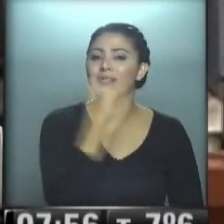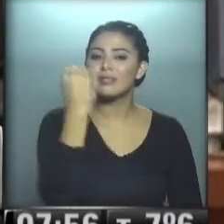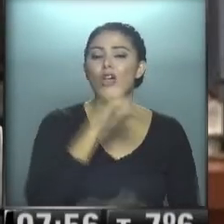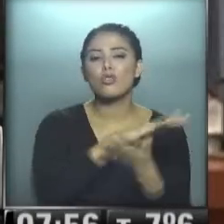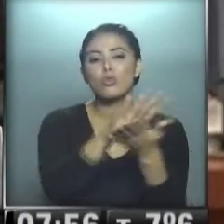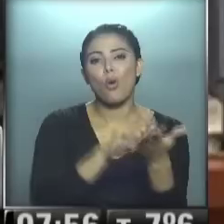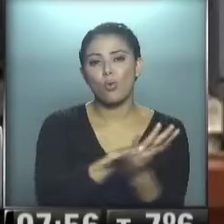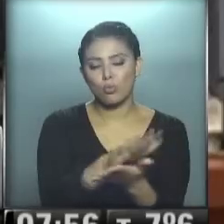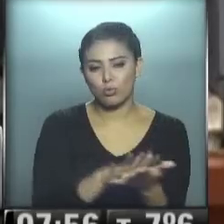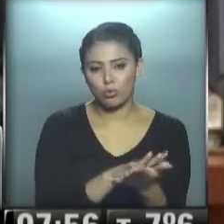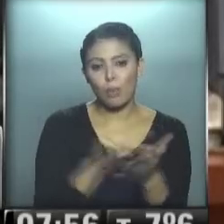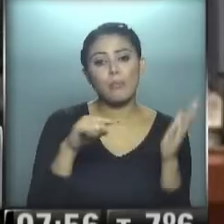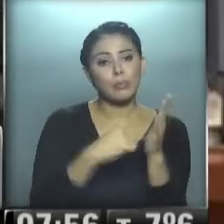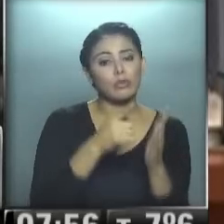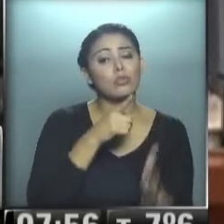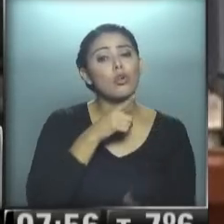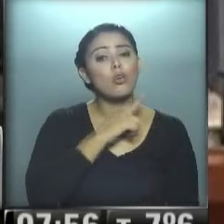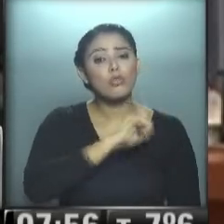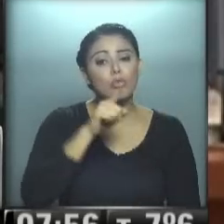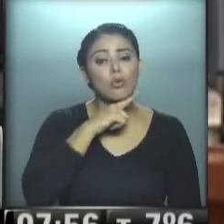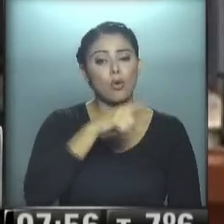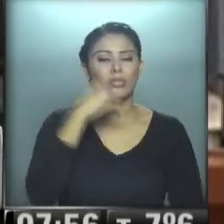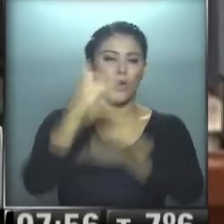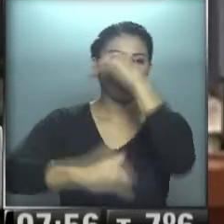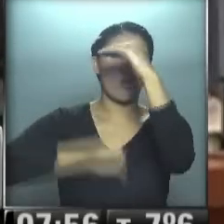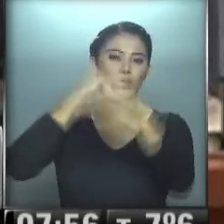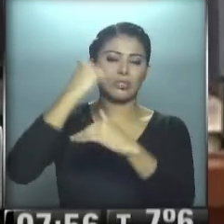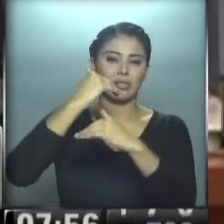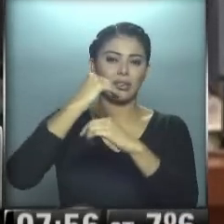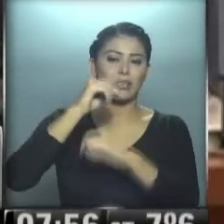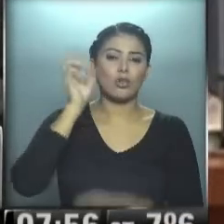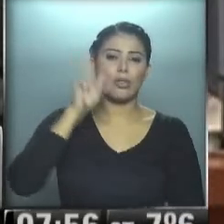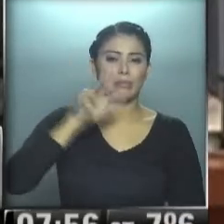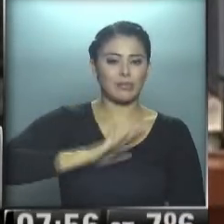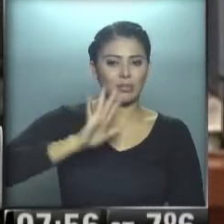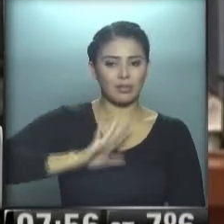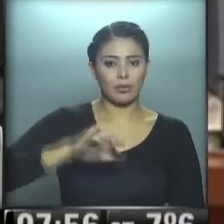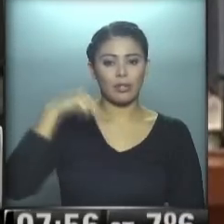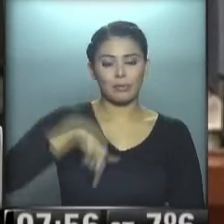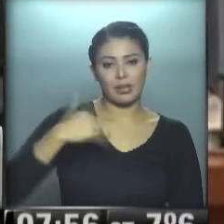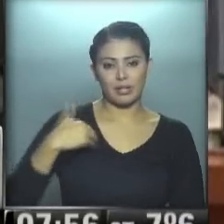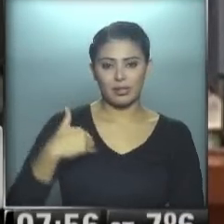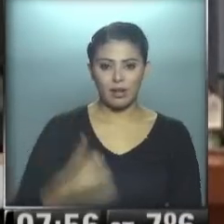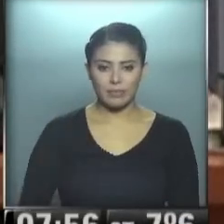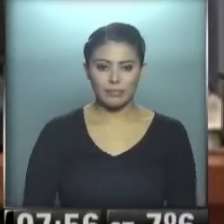solución que no comprometa el amplio proceso de reestructuración de la deuda soberana Argentina